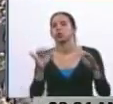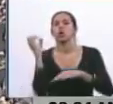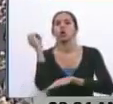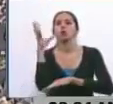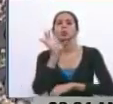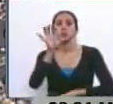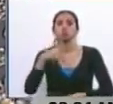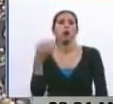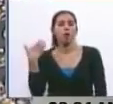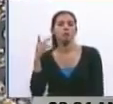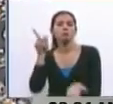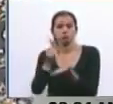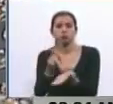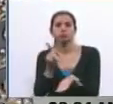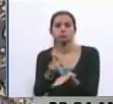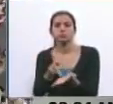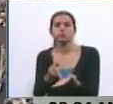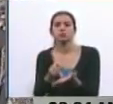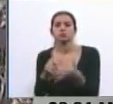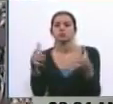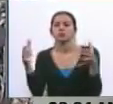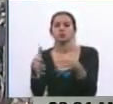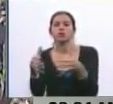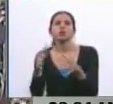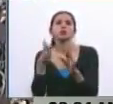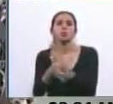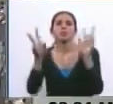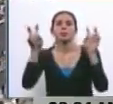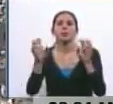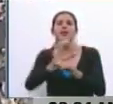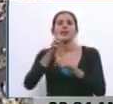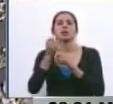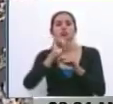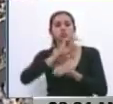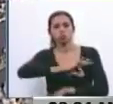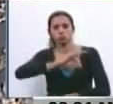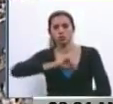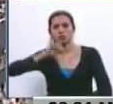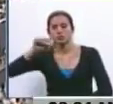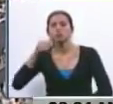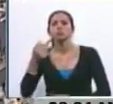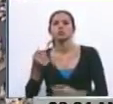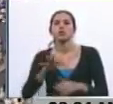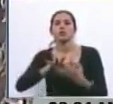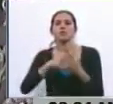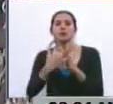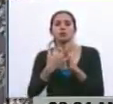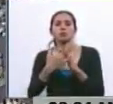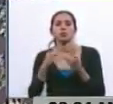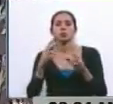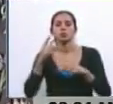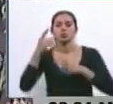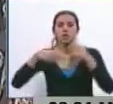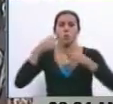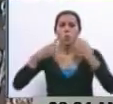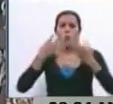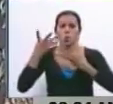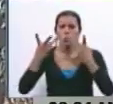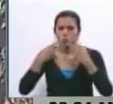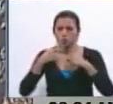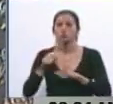tocado participar en el capítulo ecosocialista, en el capítulo de Barrio Nuevo, Barrio Tricolor, en el capítulo de la